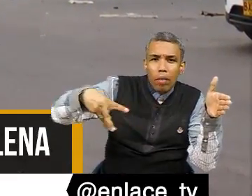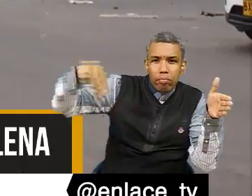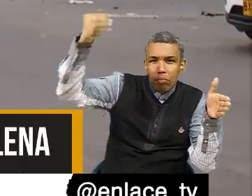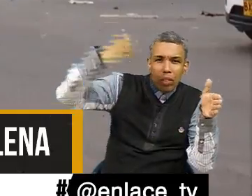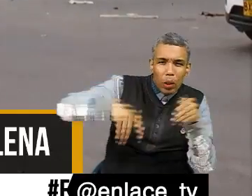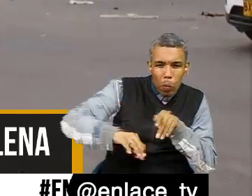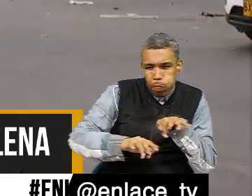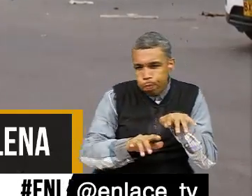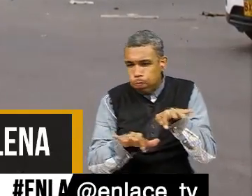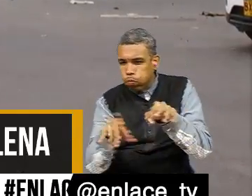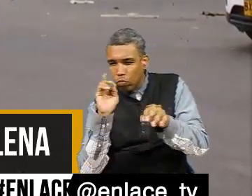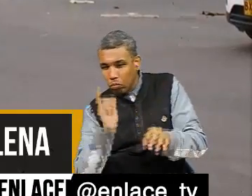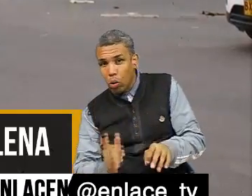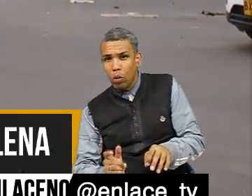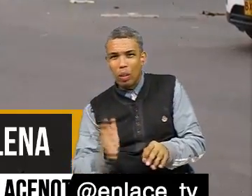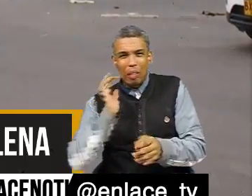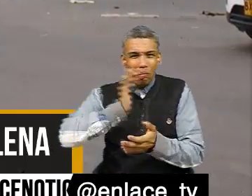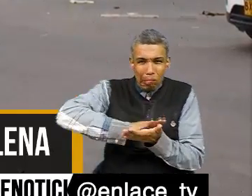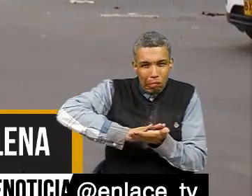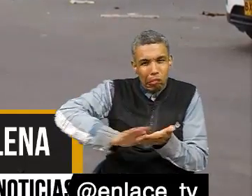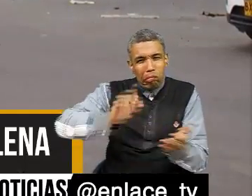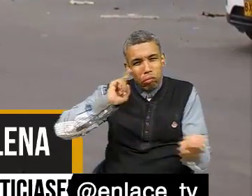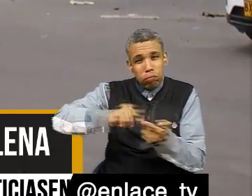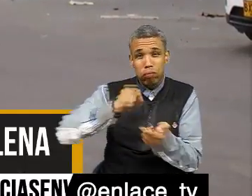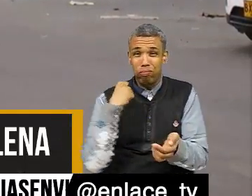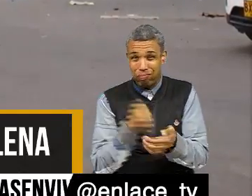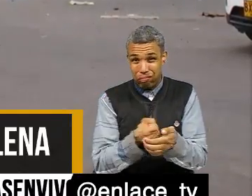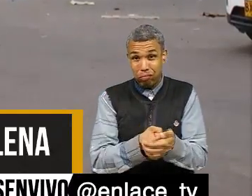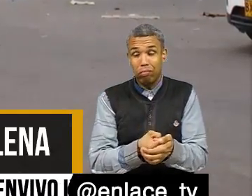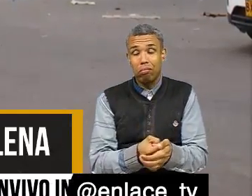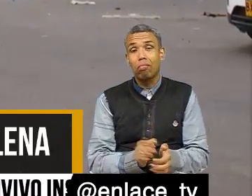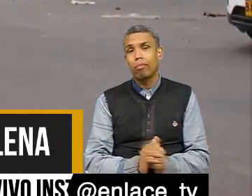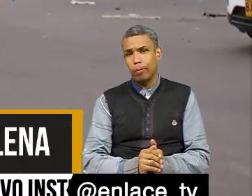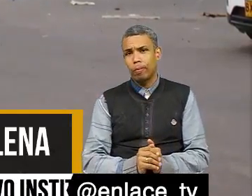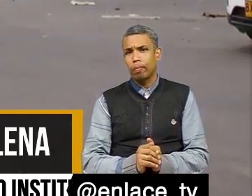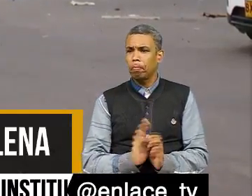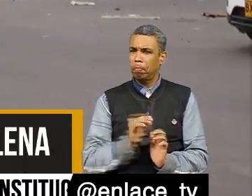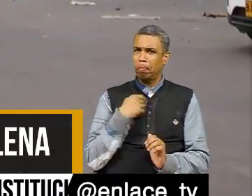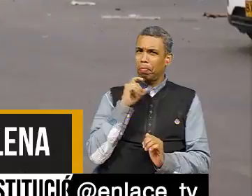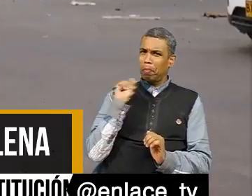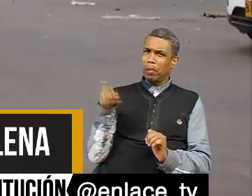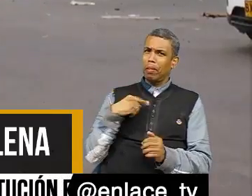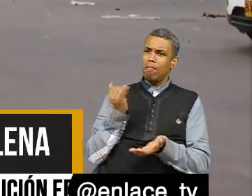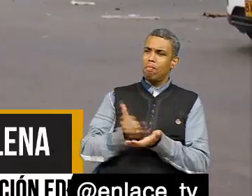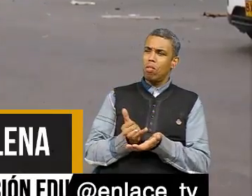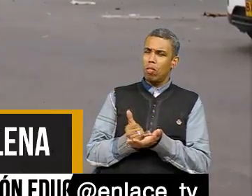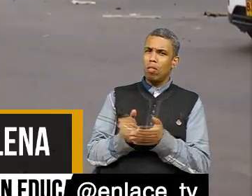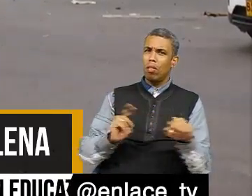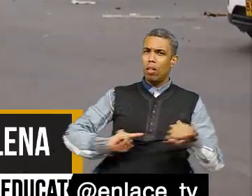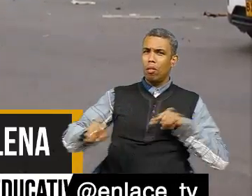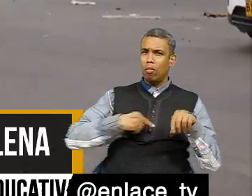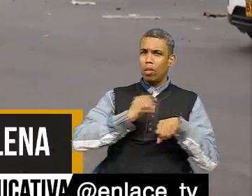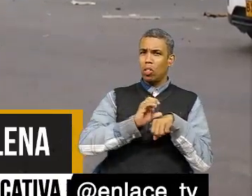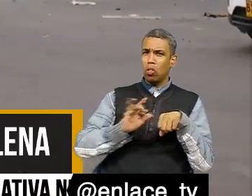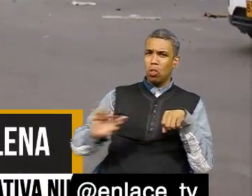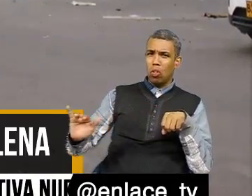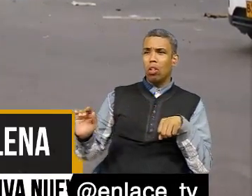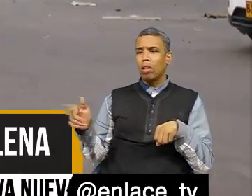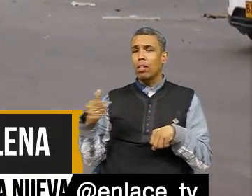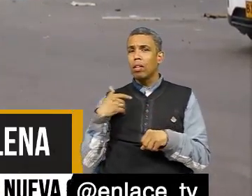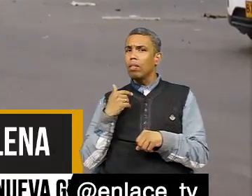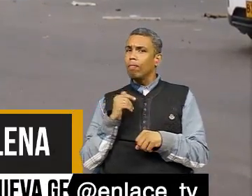sus directivos. Todo el staff de Cor Magdalena se ha trasladado a la ciudad de Bogotá porque mañana es un día definitivo. Si no hay este cierre financiero o